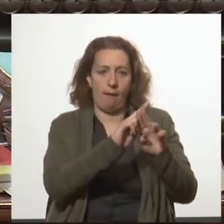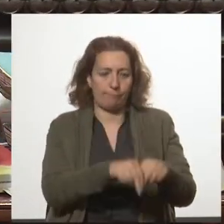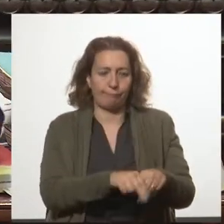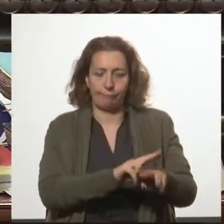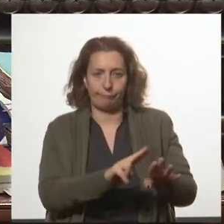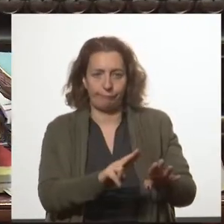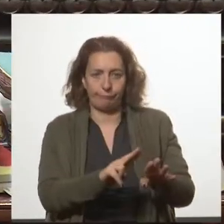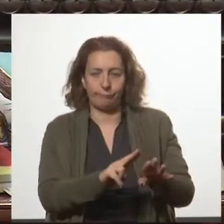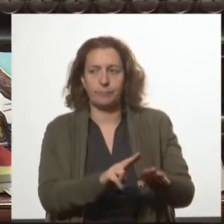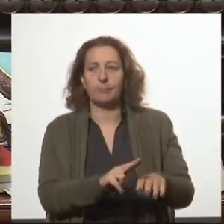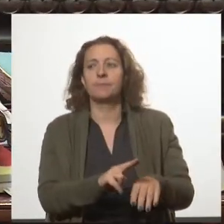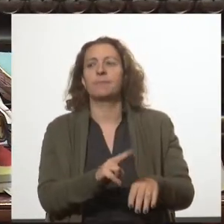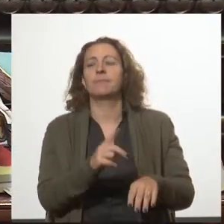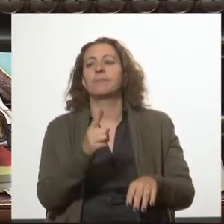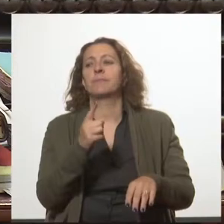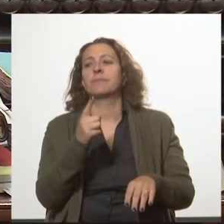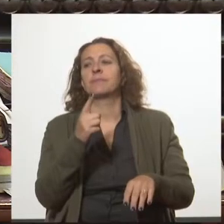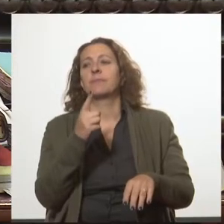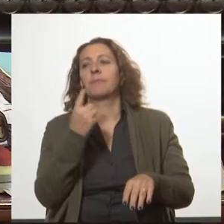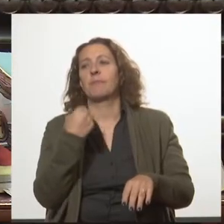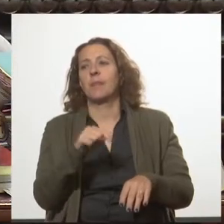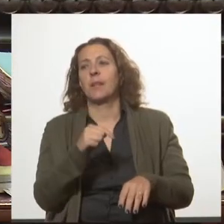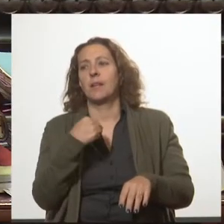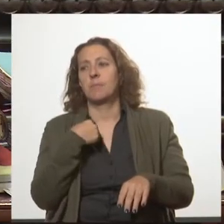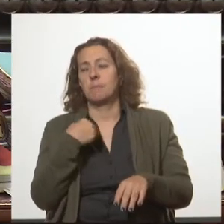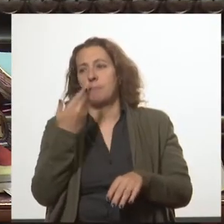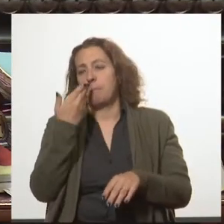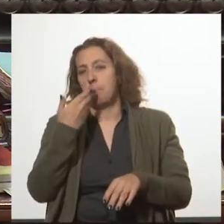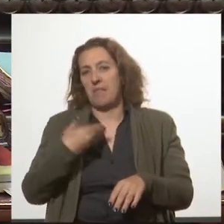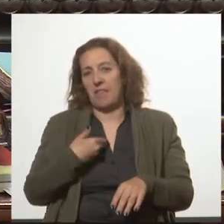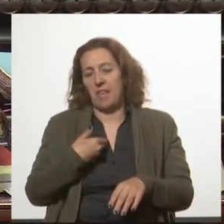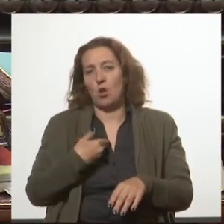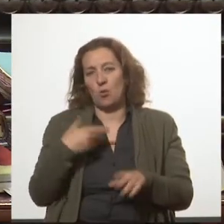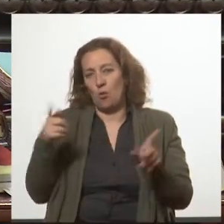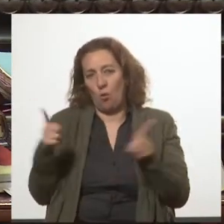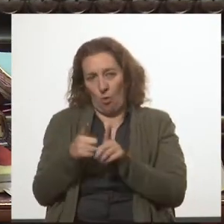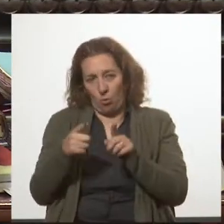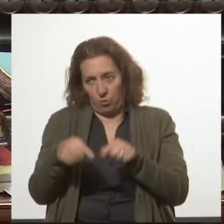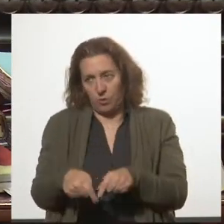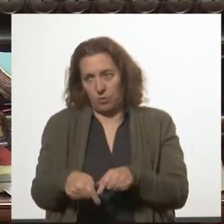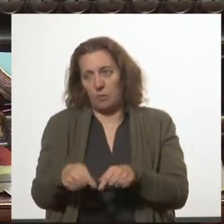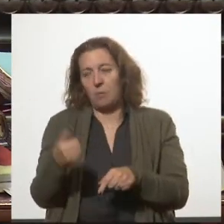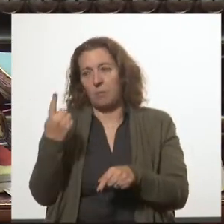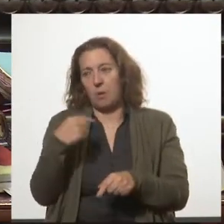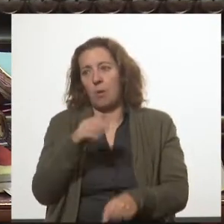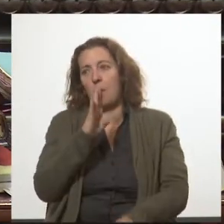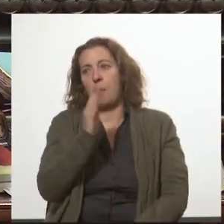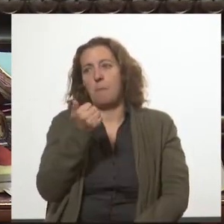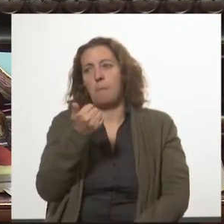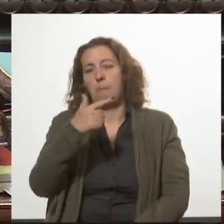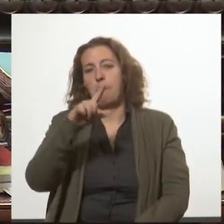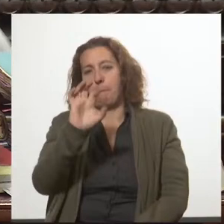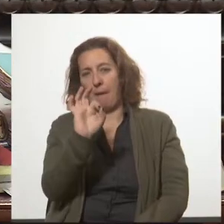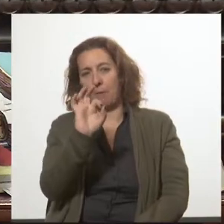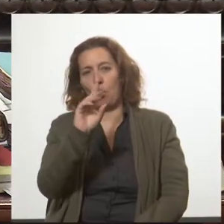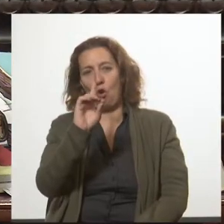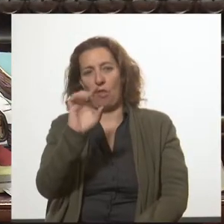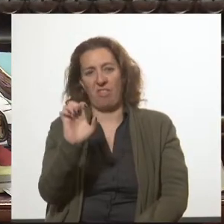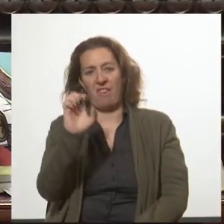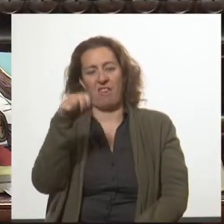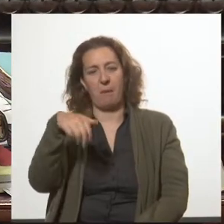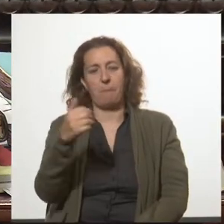muy brevemente porque se me pidió ser sumaria en esto diré que pablo demaría anal al